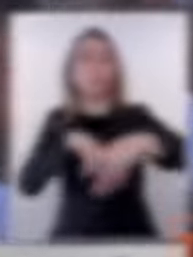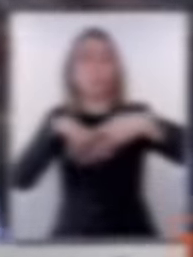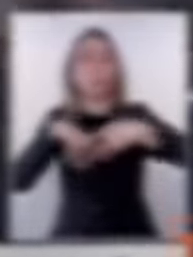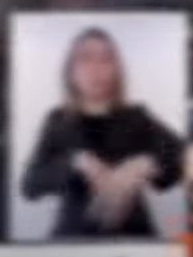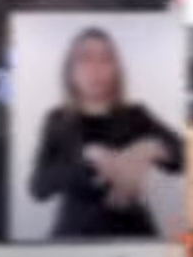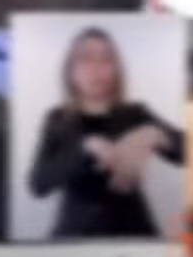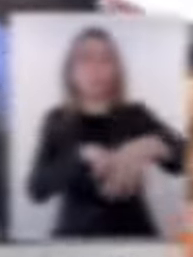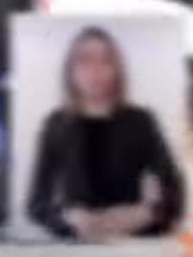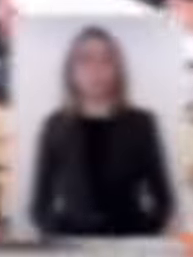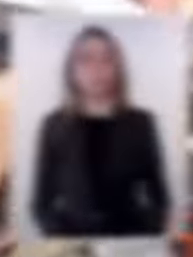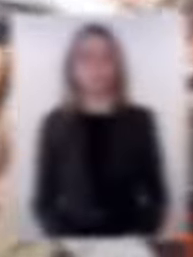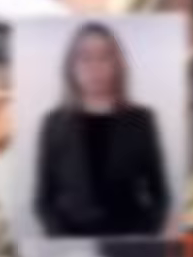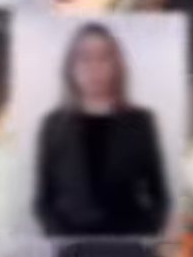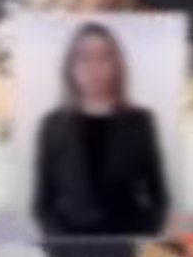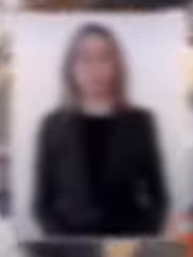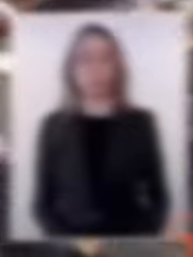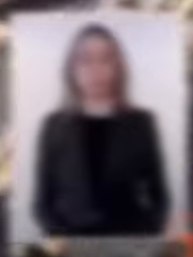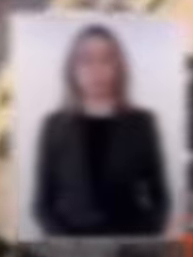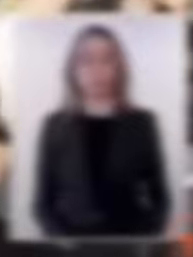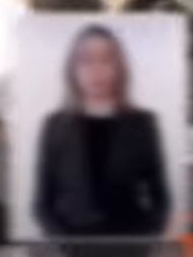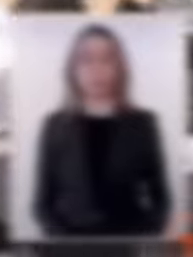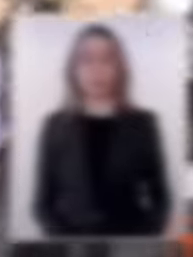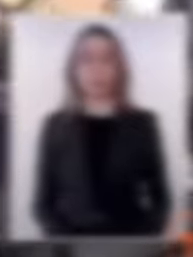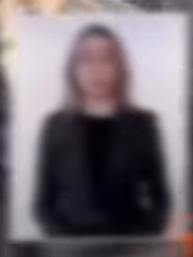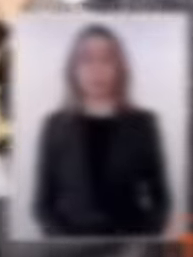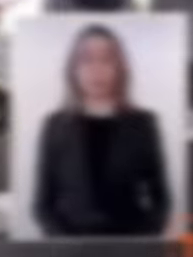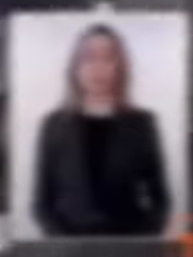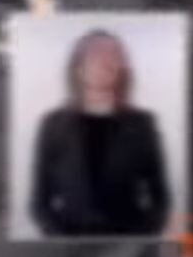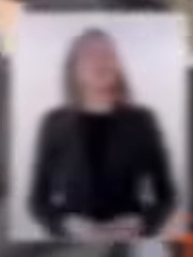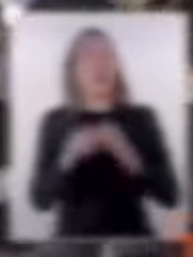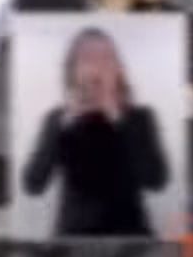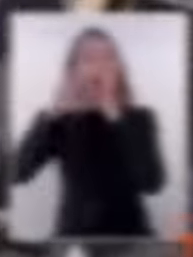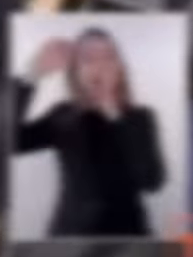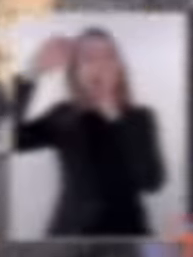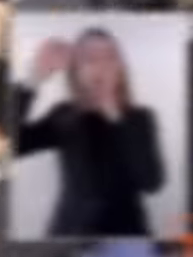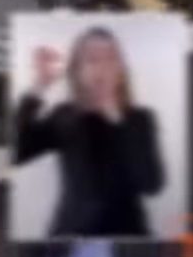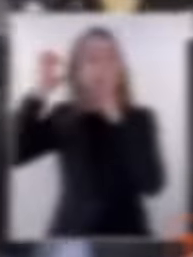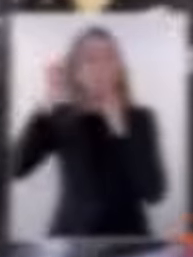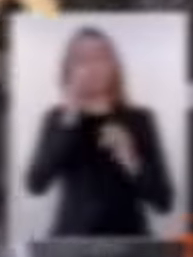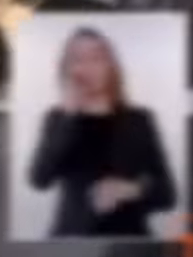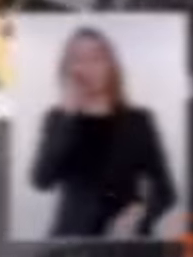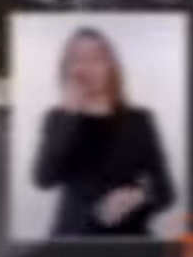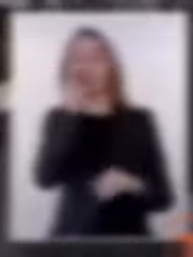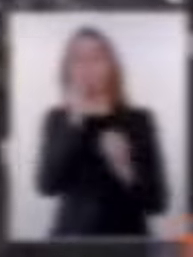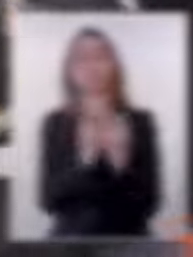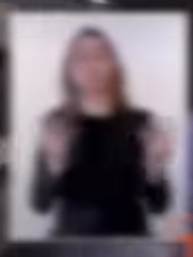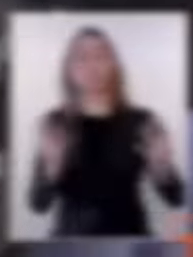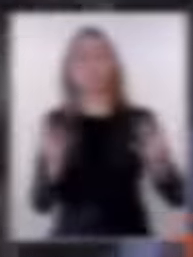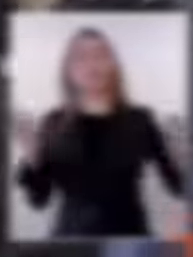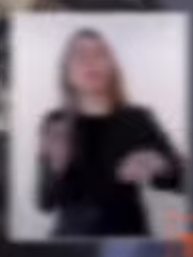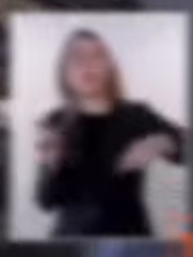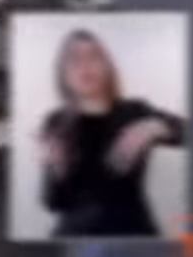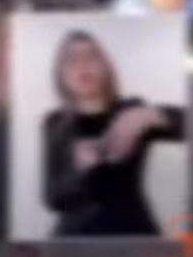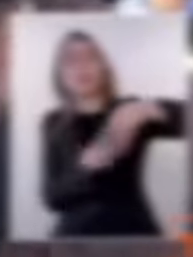pues imagínate, solamente ahí en ese grupo creo que si quieran dir unos 80. Tal vez, digo yo.